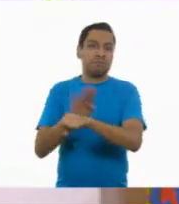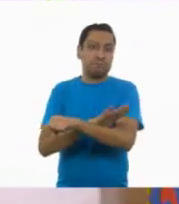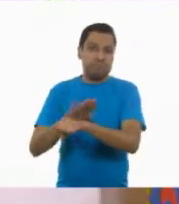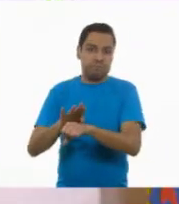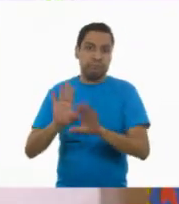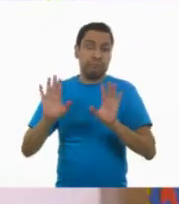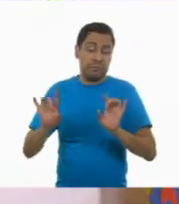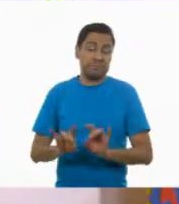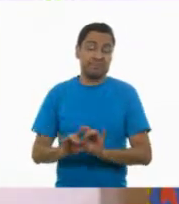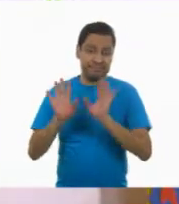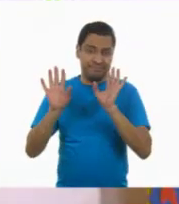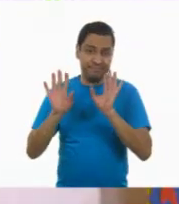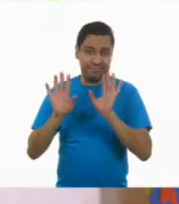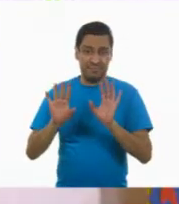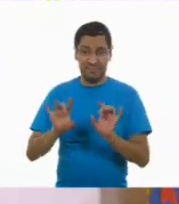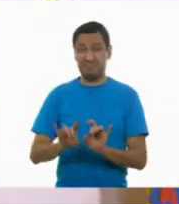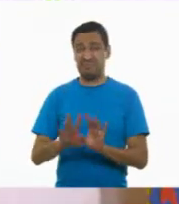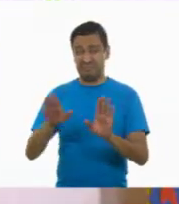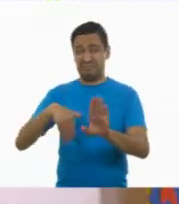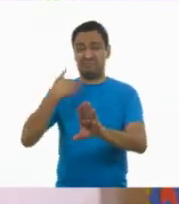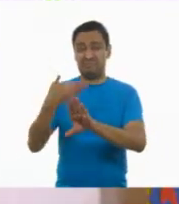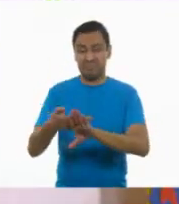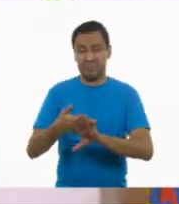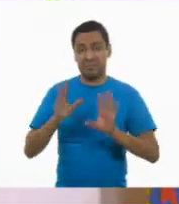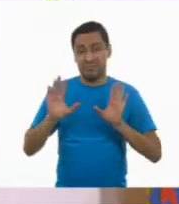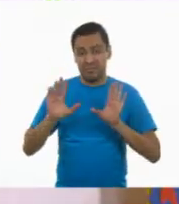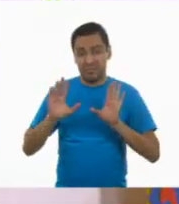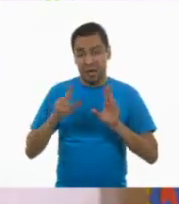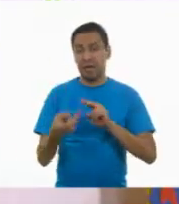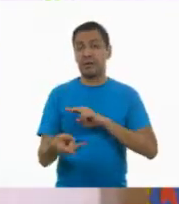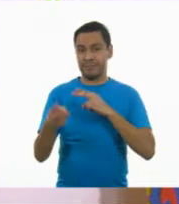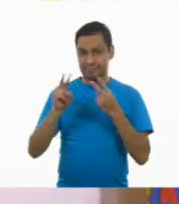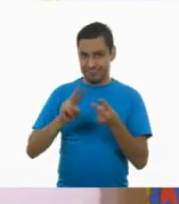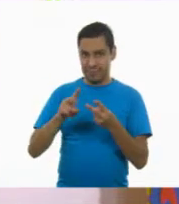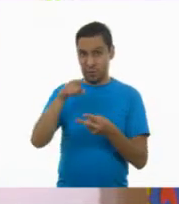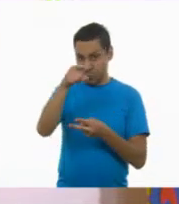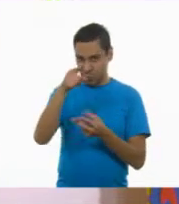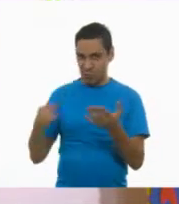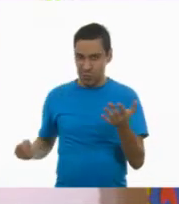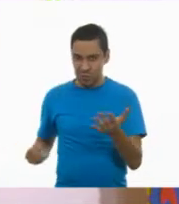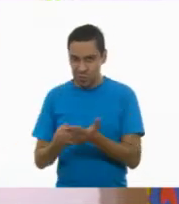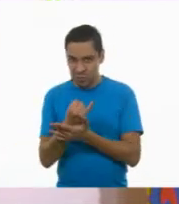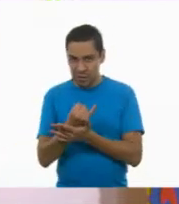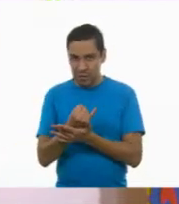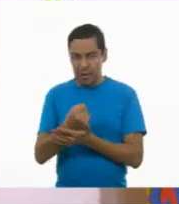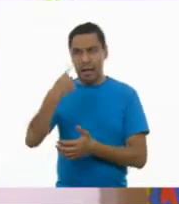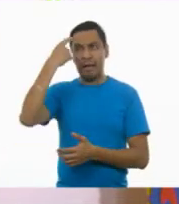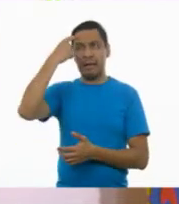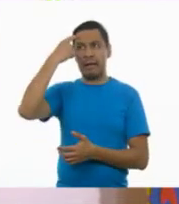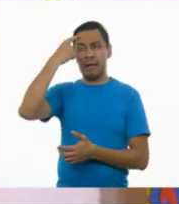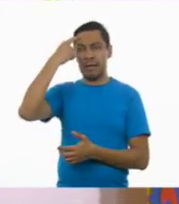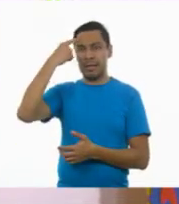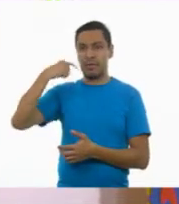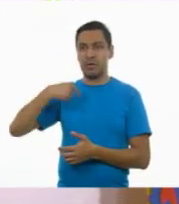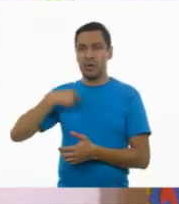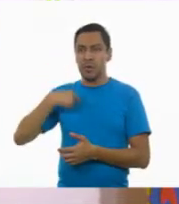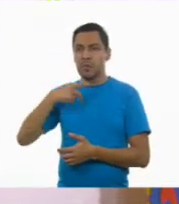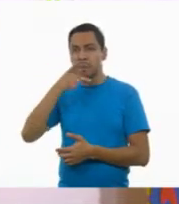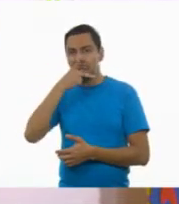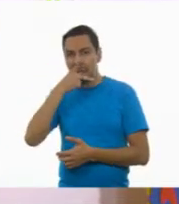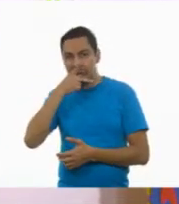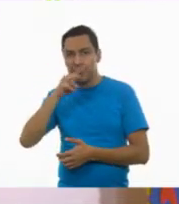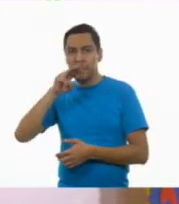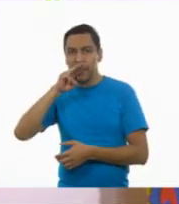tal vez las estarían perjudicando. Pero si, por el contrario, al tomar decisiones tienen en cuenta si afectan o